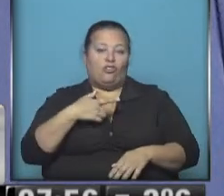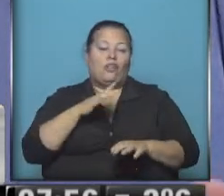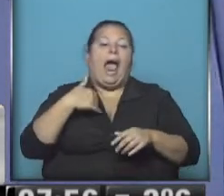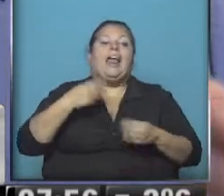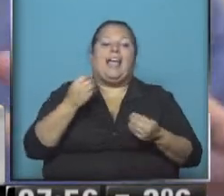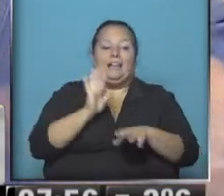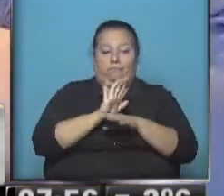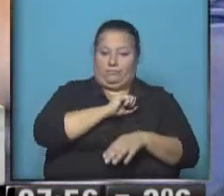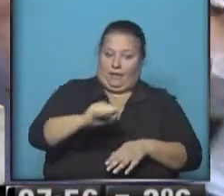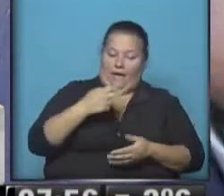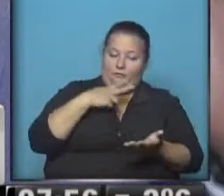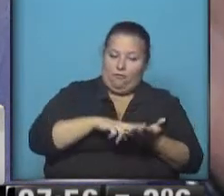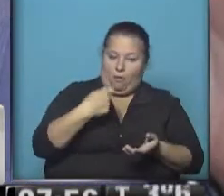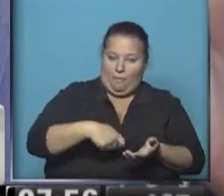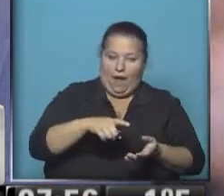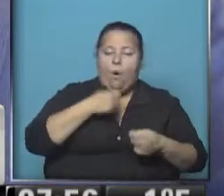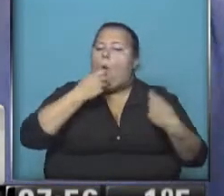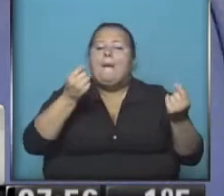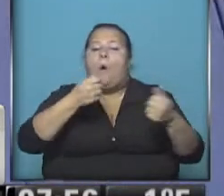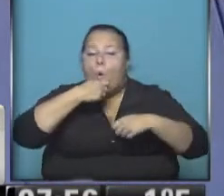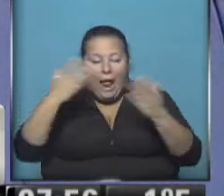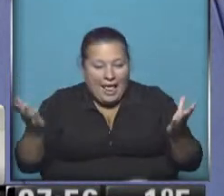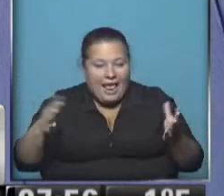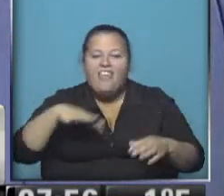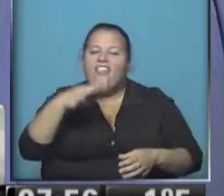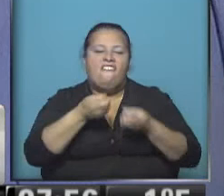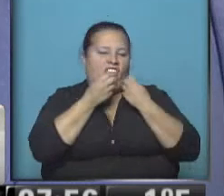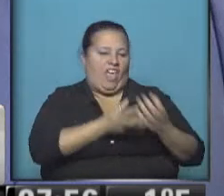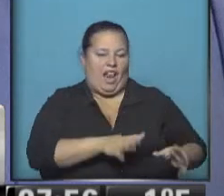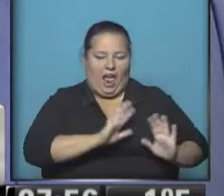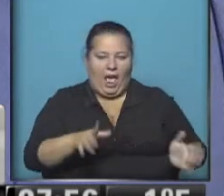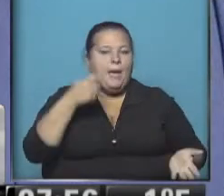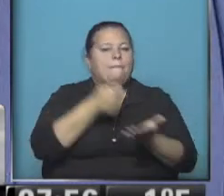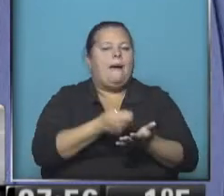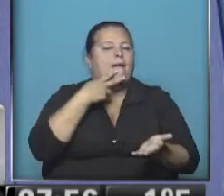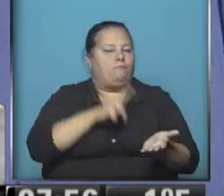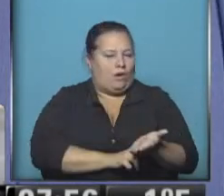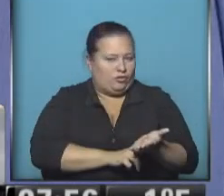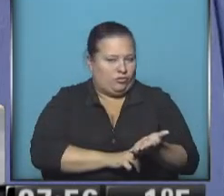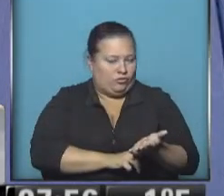Venga el dinero de lo que venga, lo tendrían que haber declarado y pagar los impuestos.